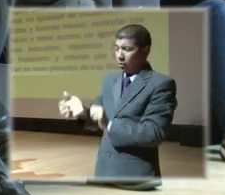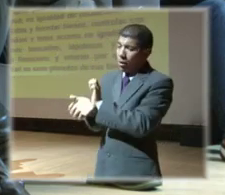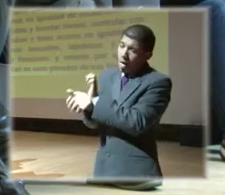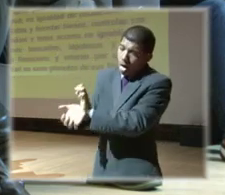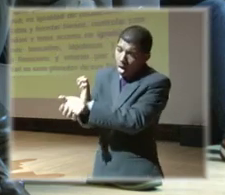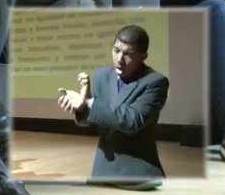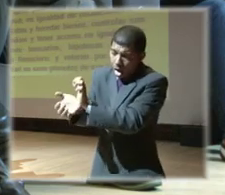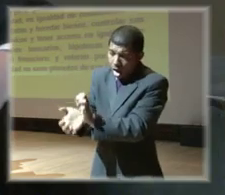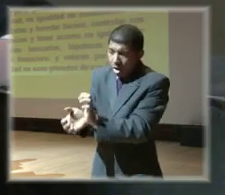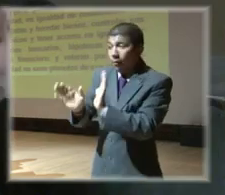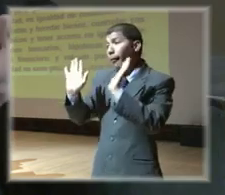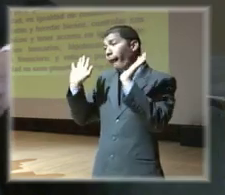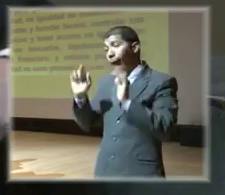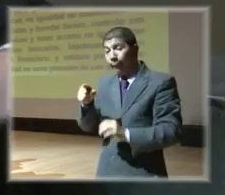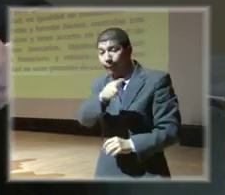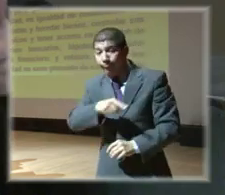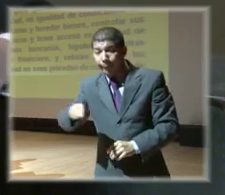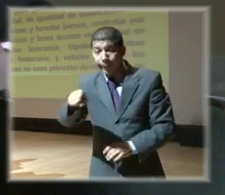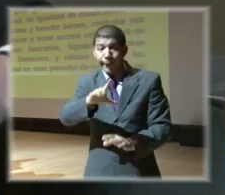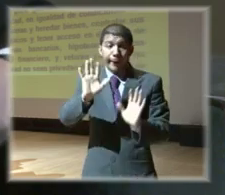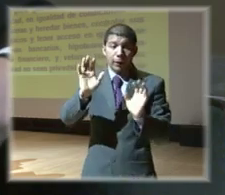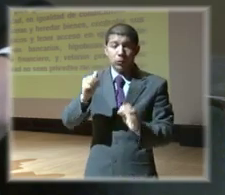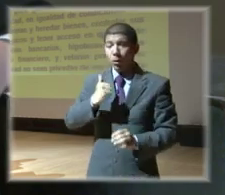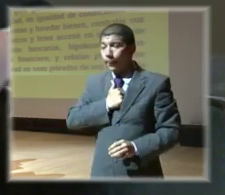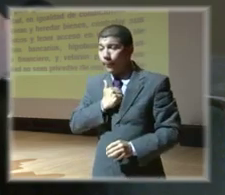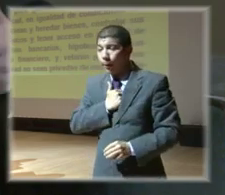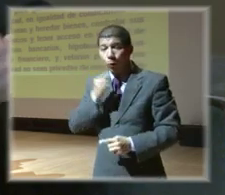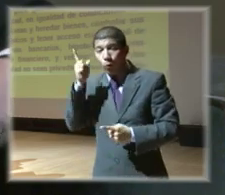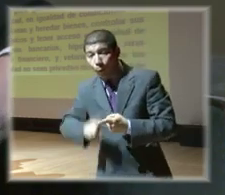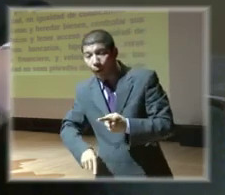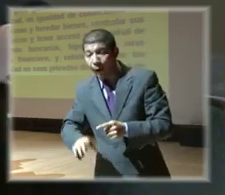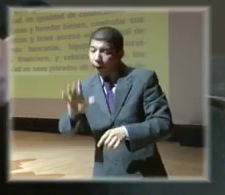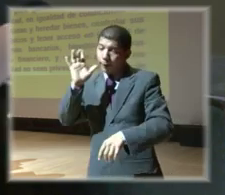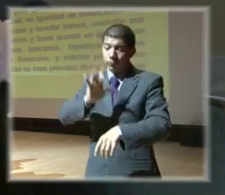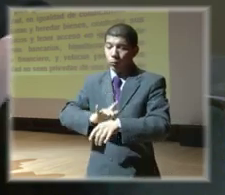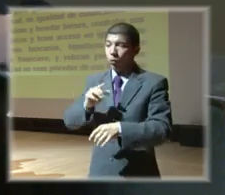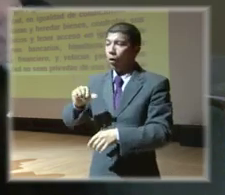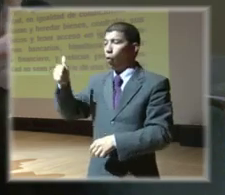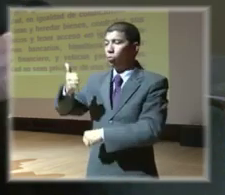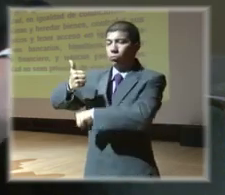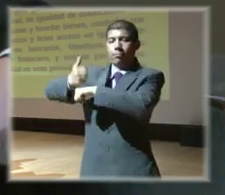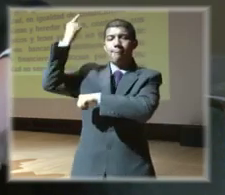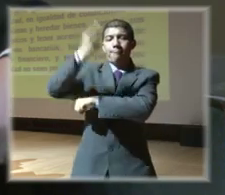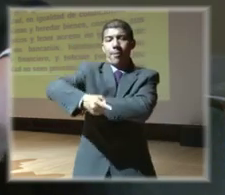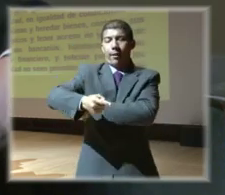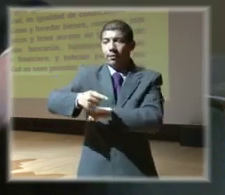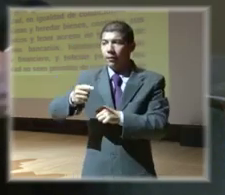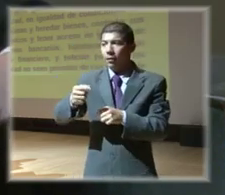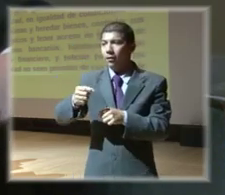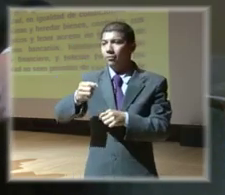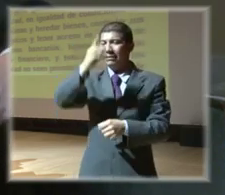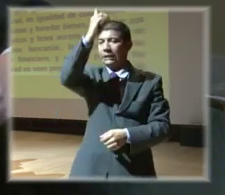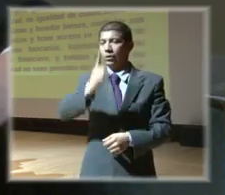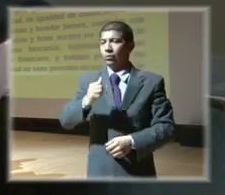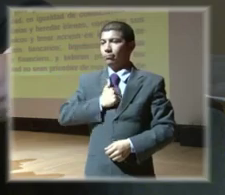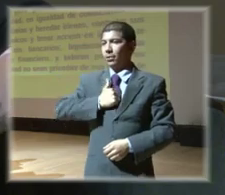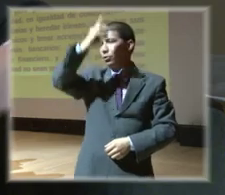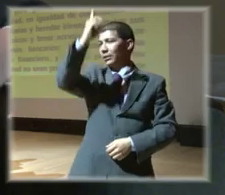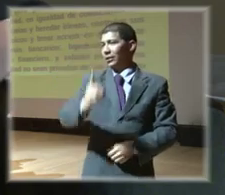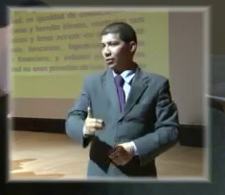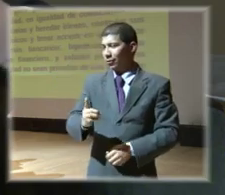tenían voluntad acabada, que por lo tanto era necesario que otras personas decidieran o suplieran esa falencia. Asimismo, con